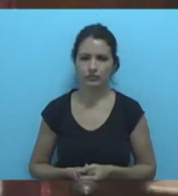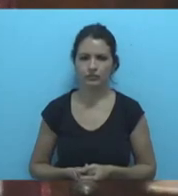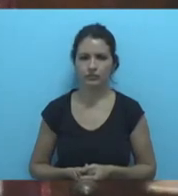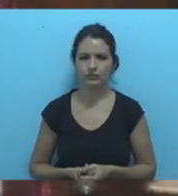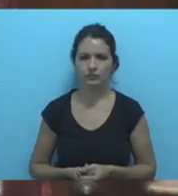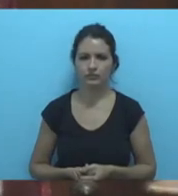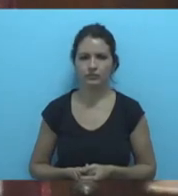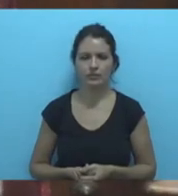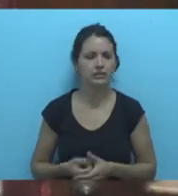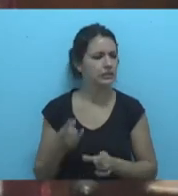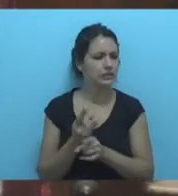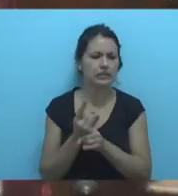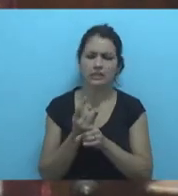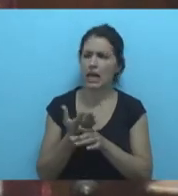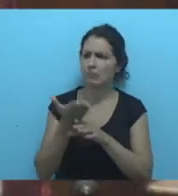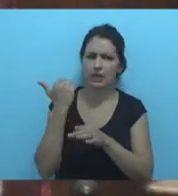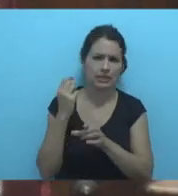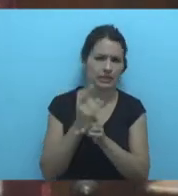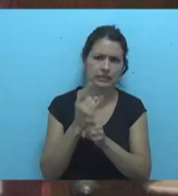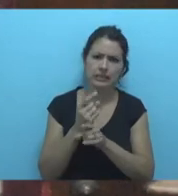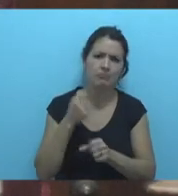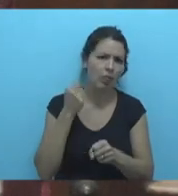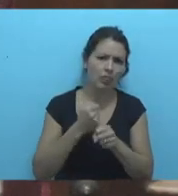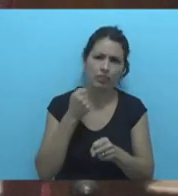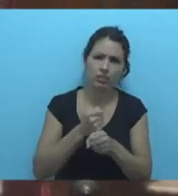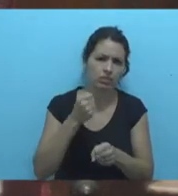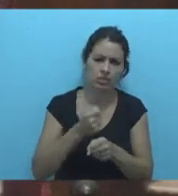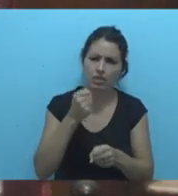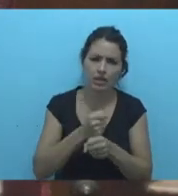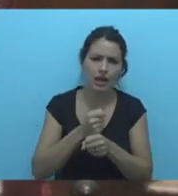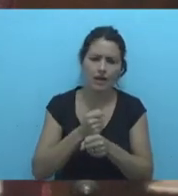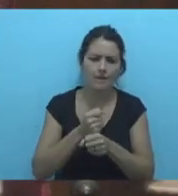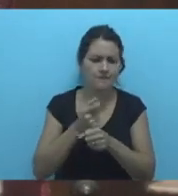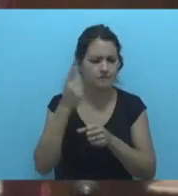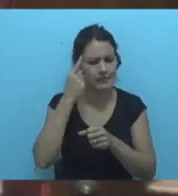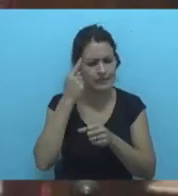llevar adelante todas las acciones que la comisión viene efectuando en